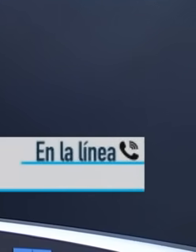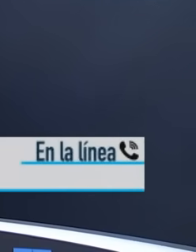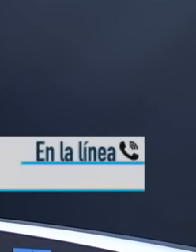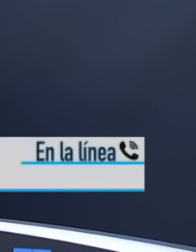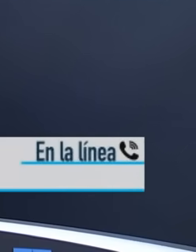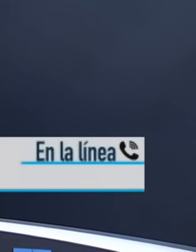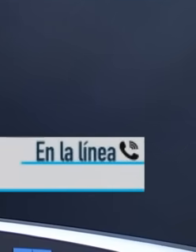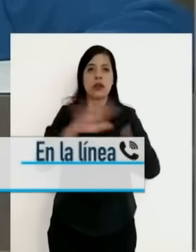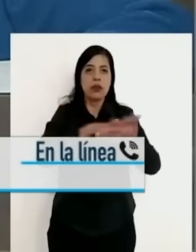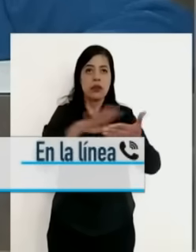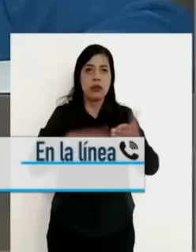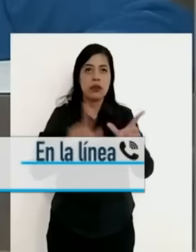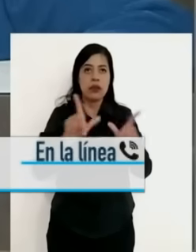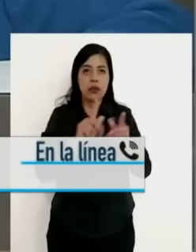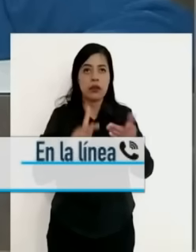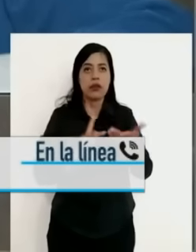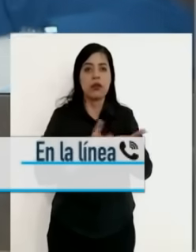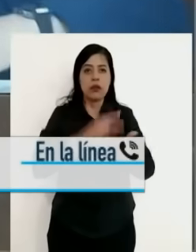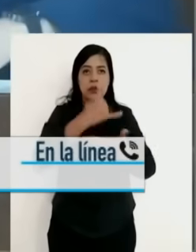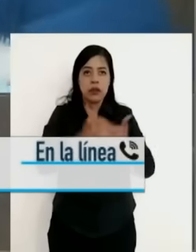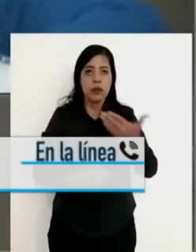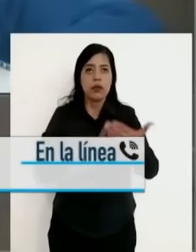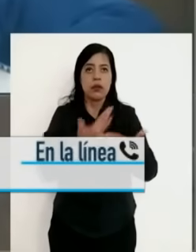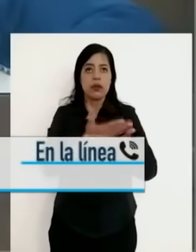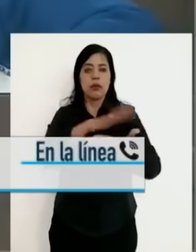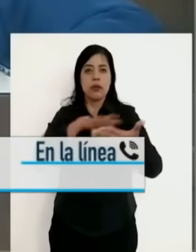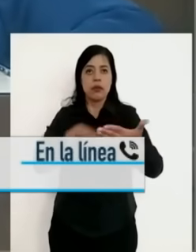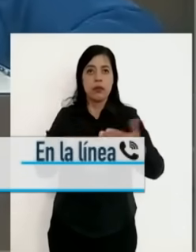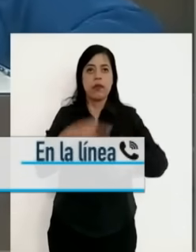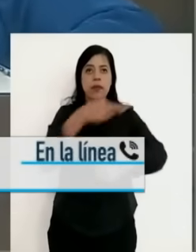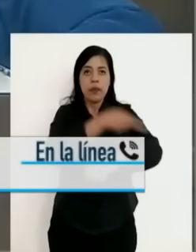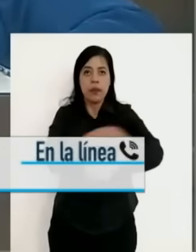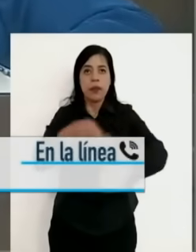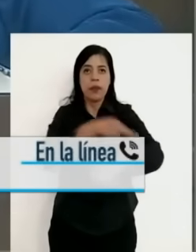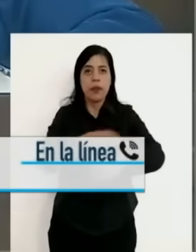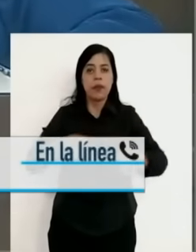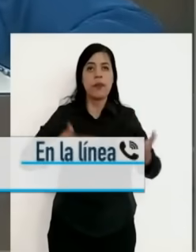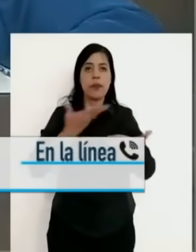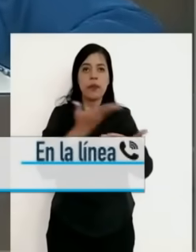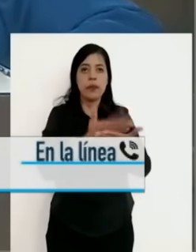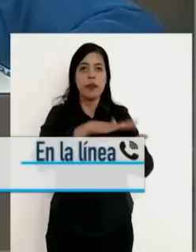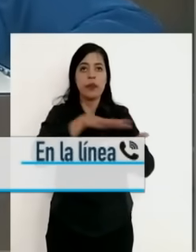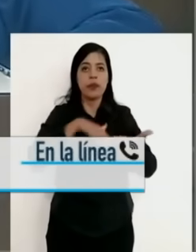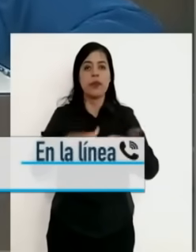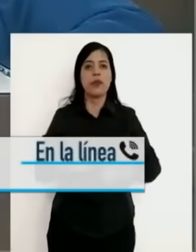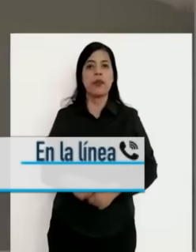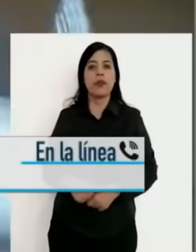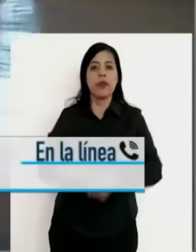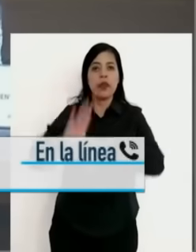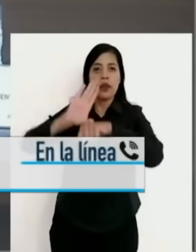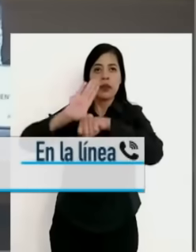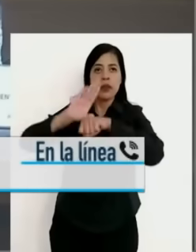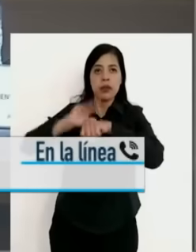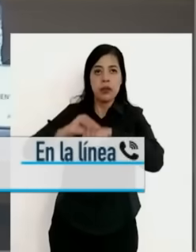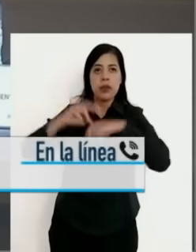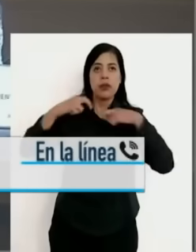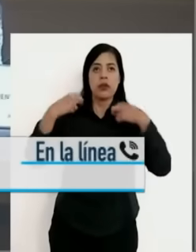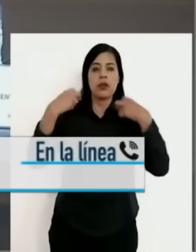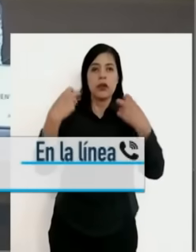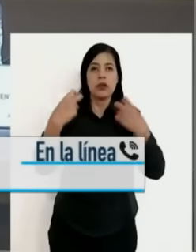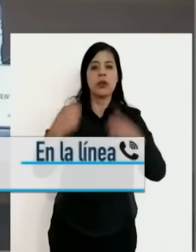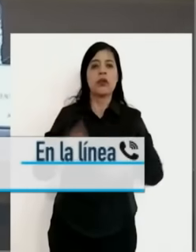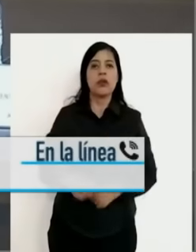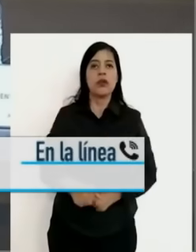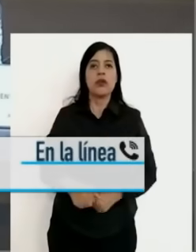en la Comisión Permanente es Nacional, cierto, fue en Ciudad de México. Es cierto. Pero dos, lo que tú me estás diciendo, que no lo diría, que